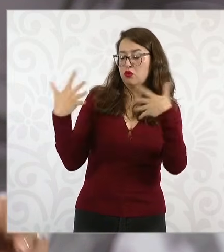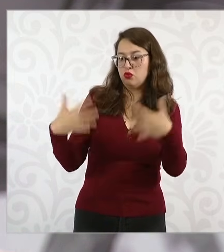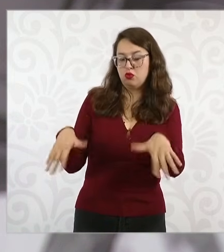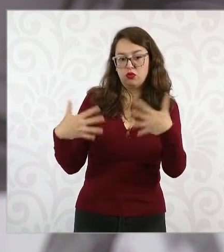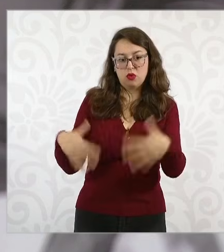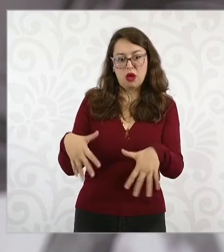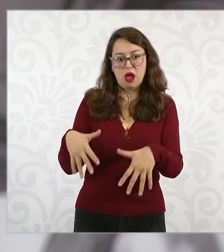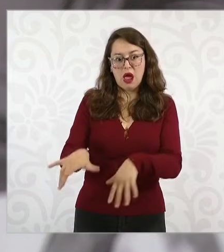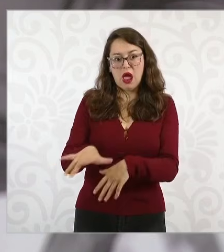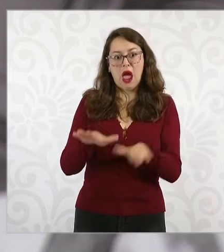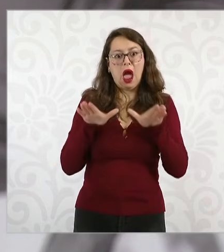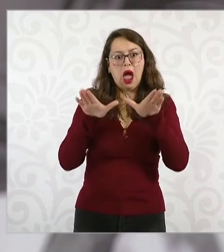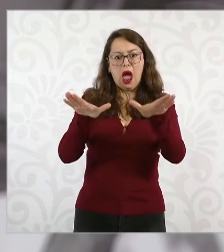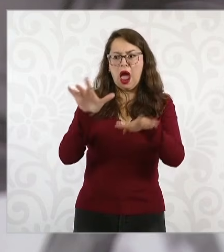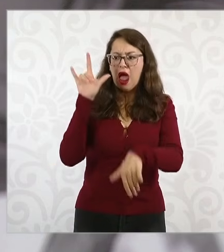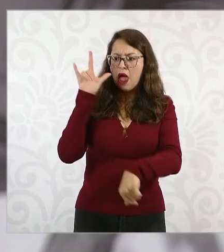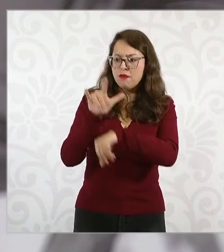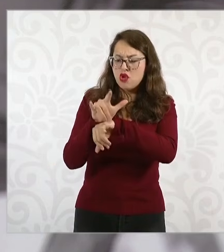en una